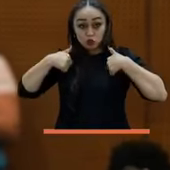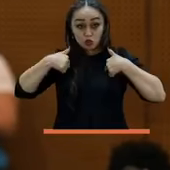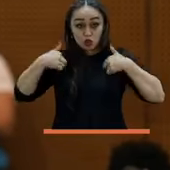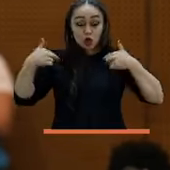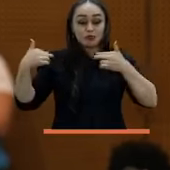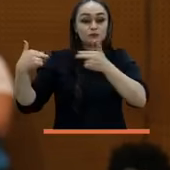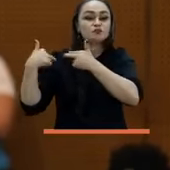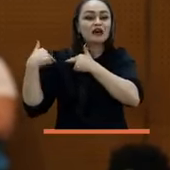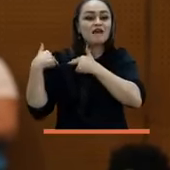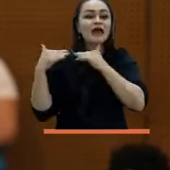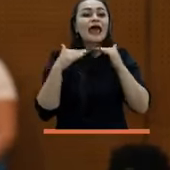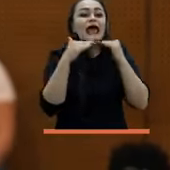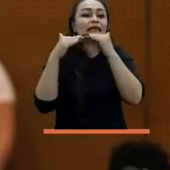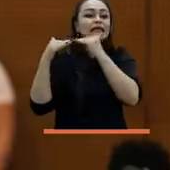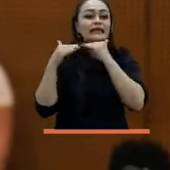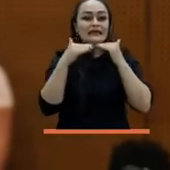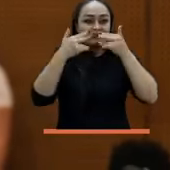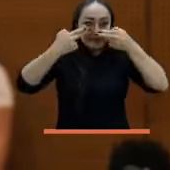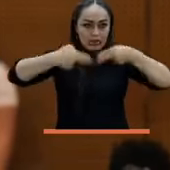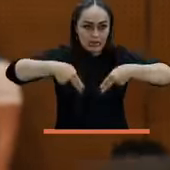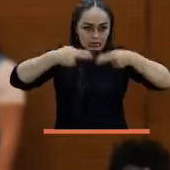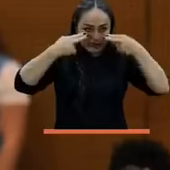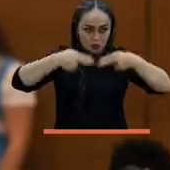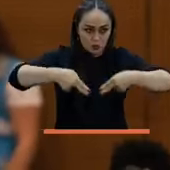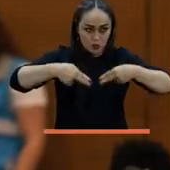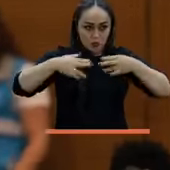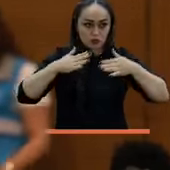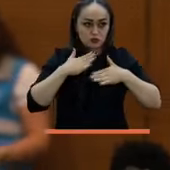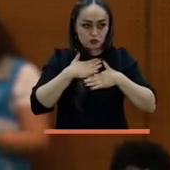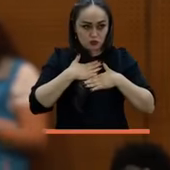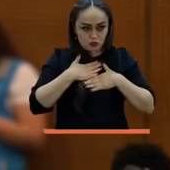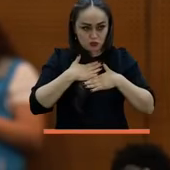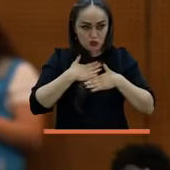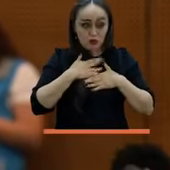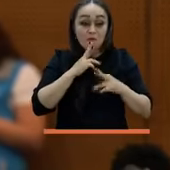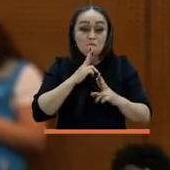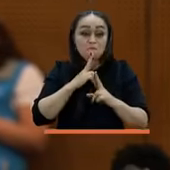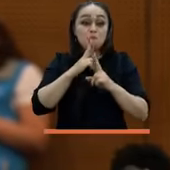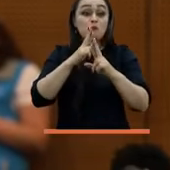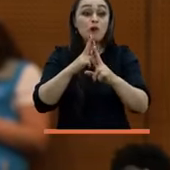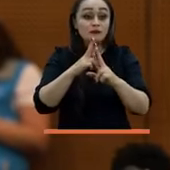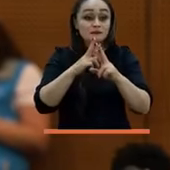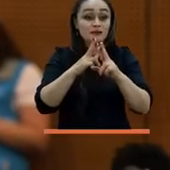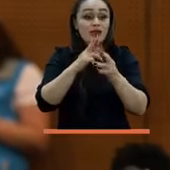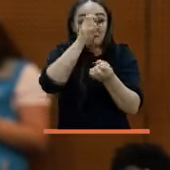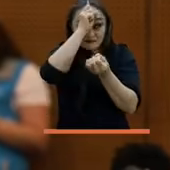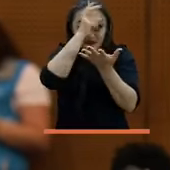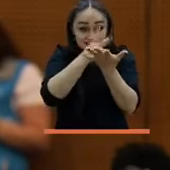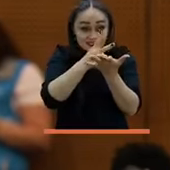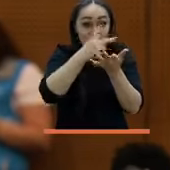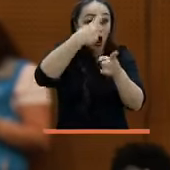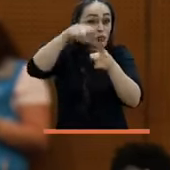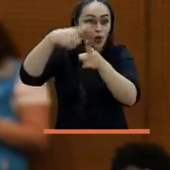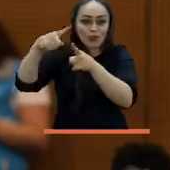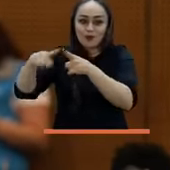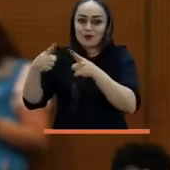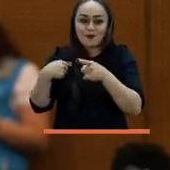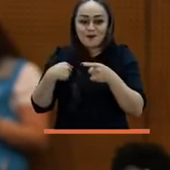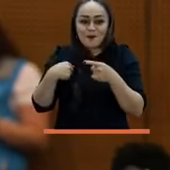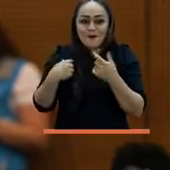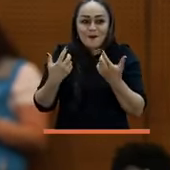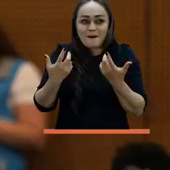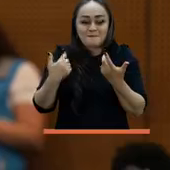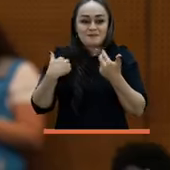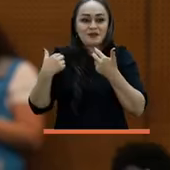en confiaría la estrategia de género por supuesto no tengo la capacidad de responder por todas las diversidades porque pues es un